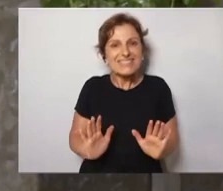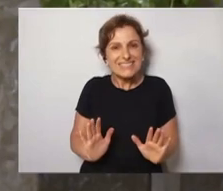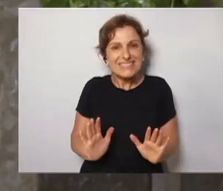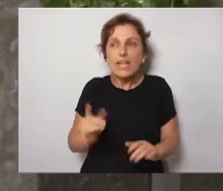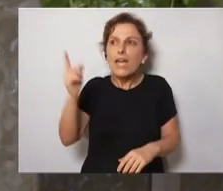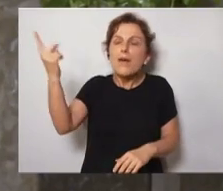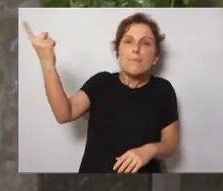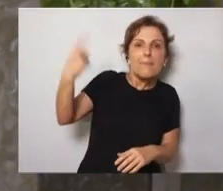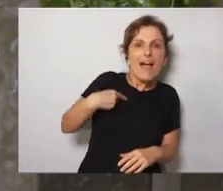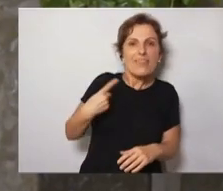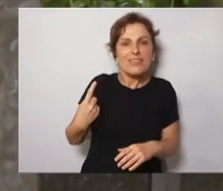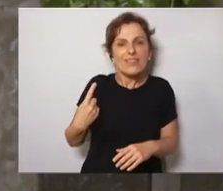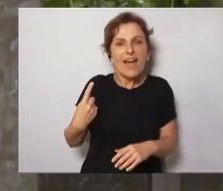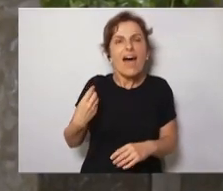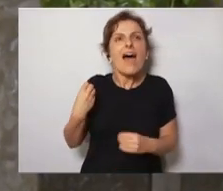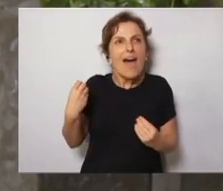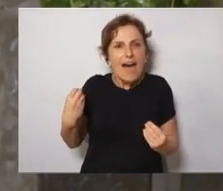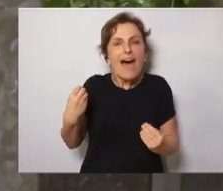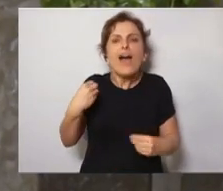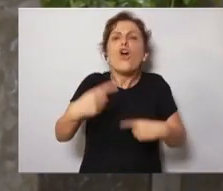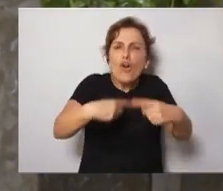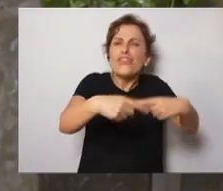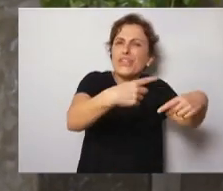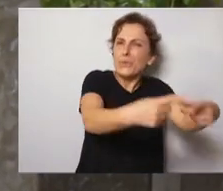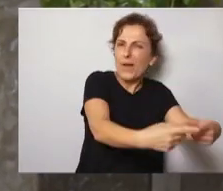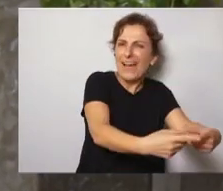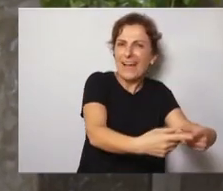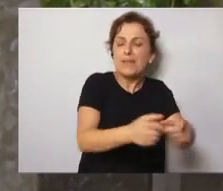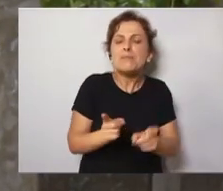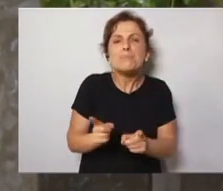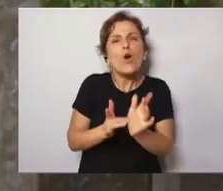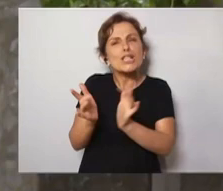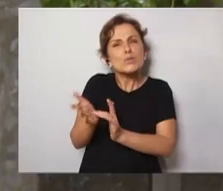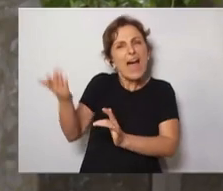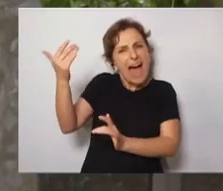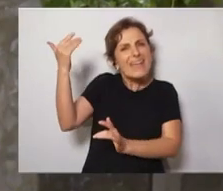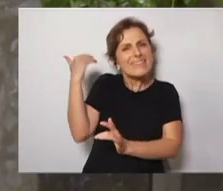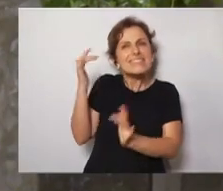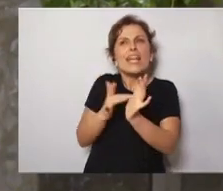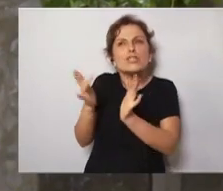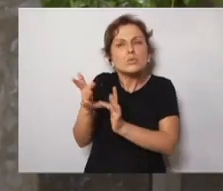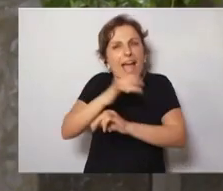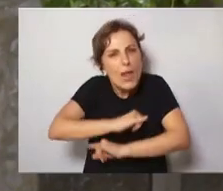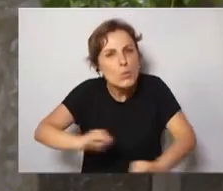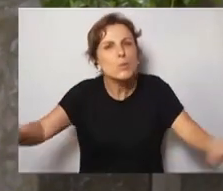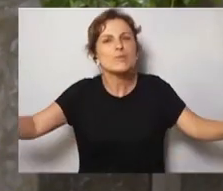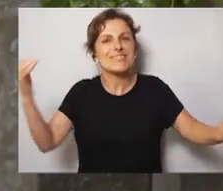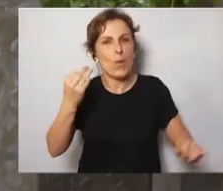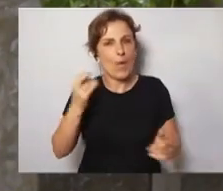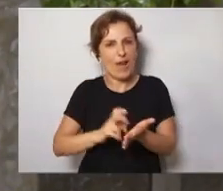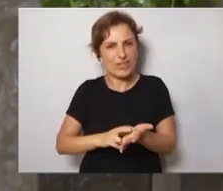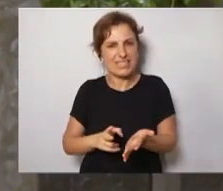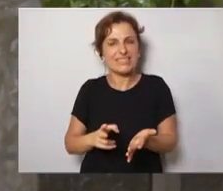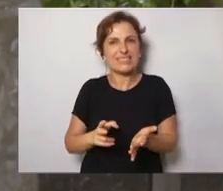continuar la obra de jesús el mesías jesús el que sana el que anuncia la buena noticia